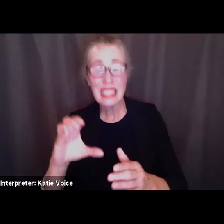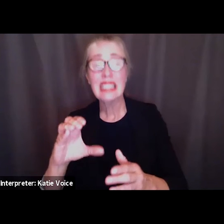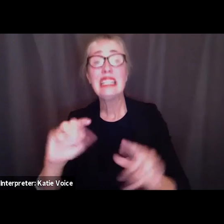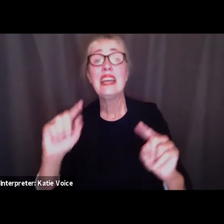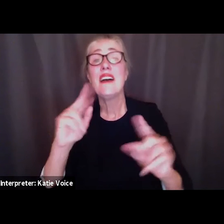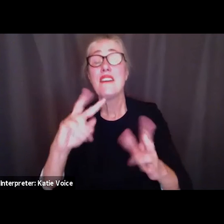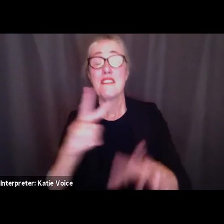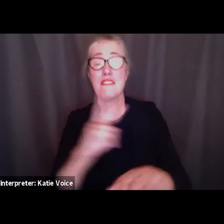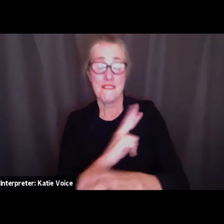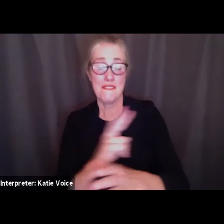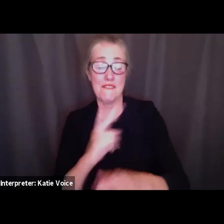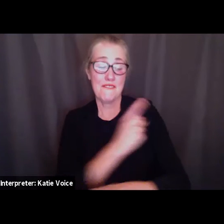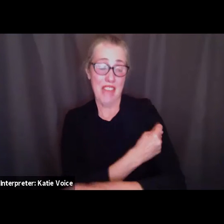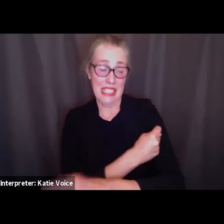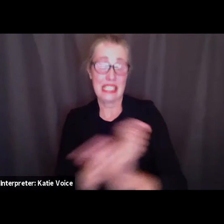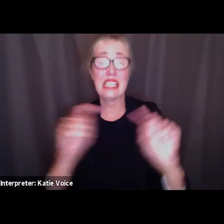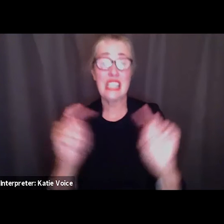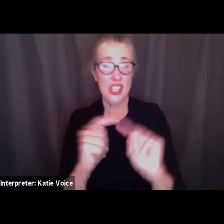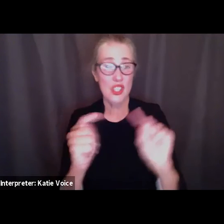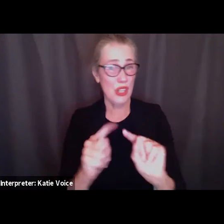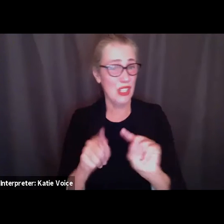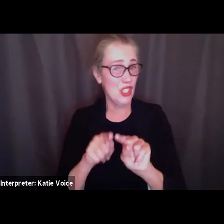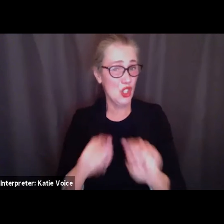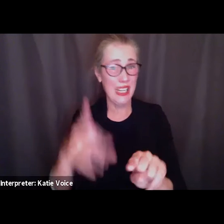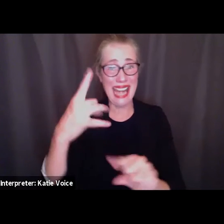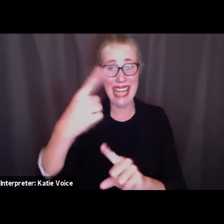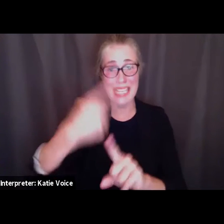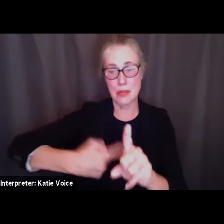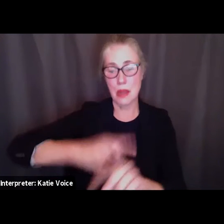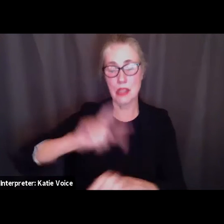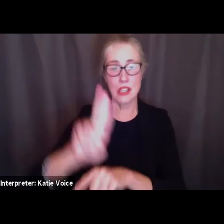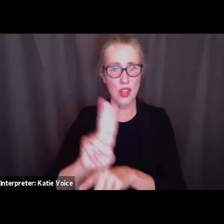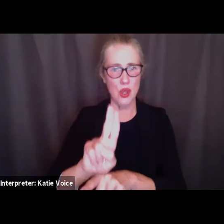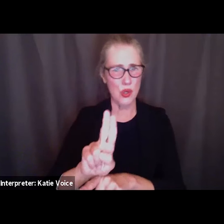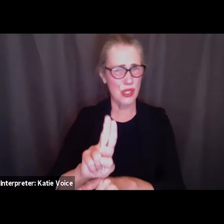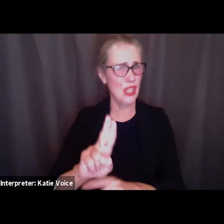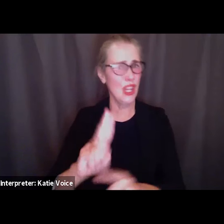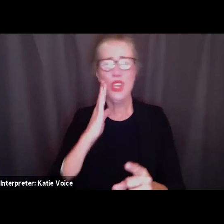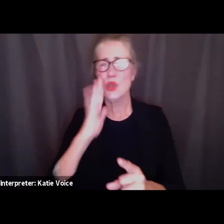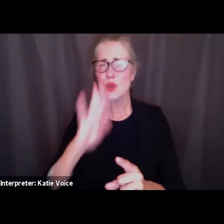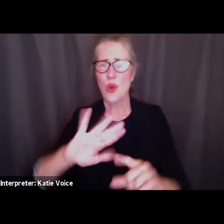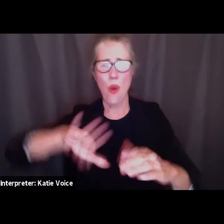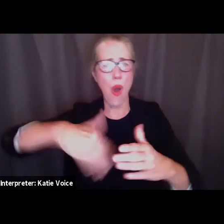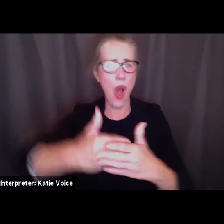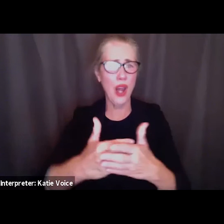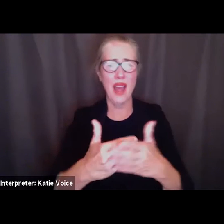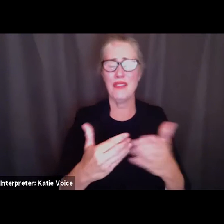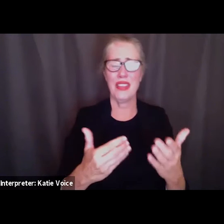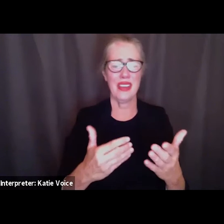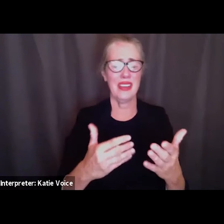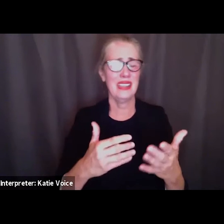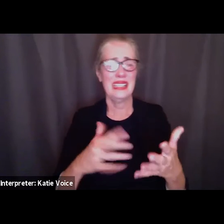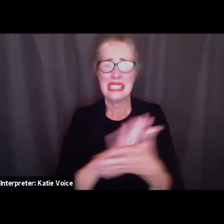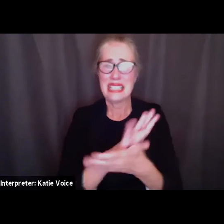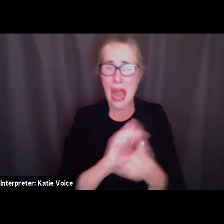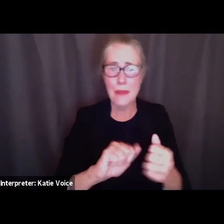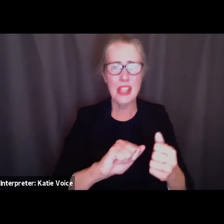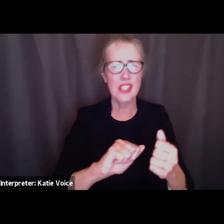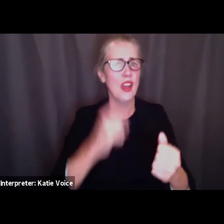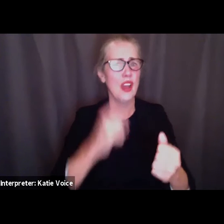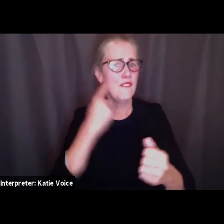COVID. Se sabe cuáles son los efectos adversos y muchas veces eso nos